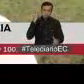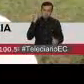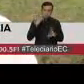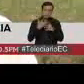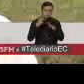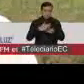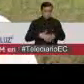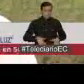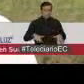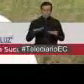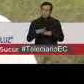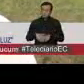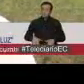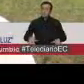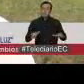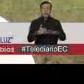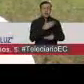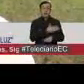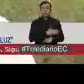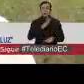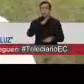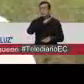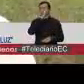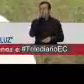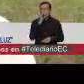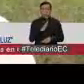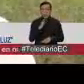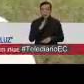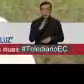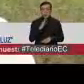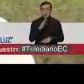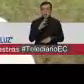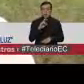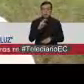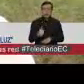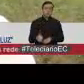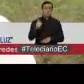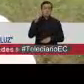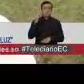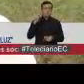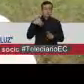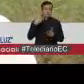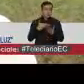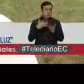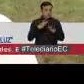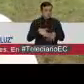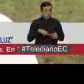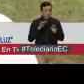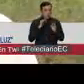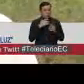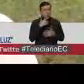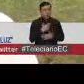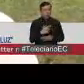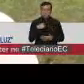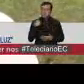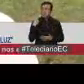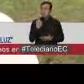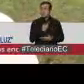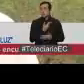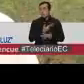nuestro sector es de los recientos porque nunca hemos tenido una visita de distinguidas autoridades de nuestro país nosotros somos